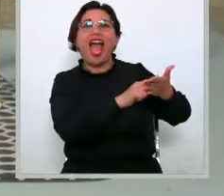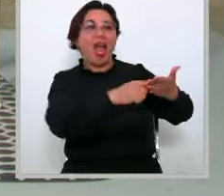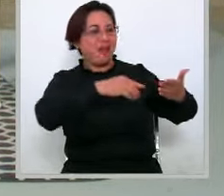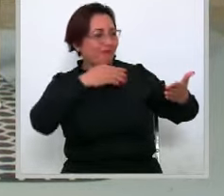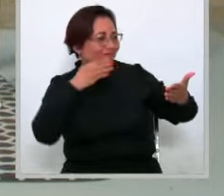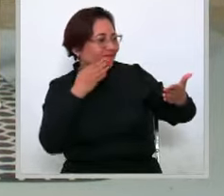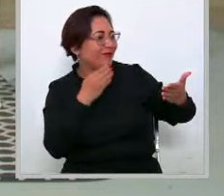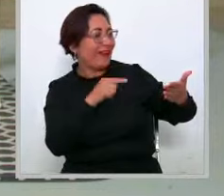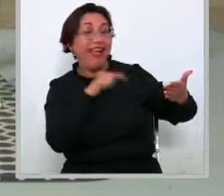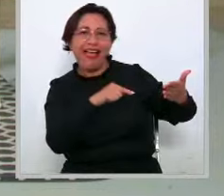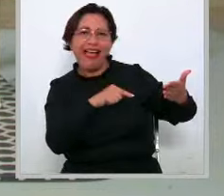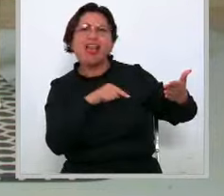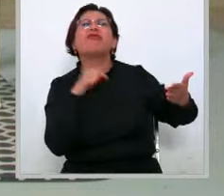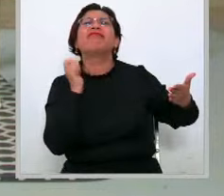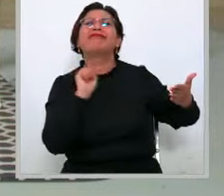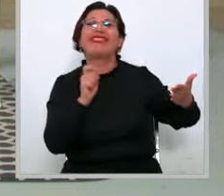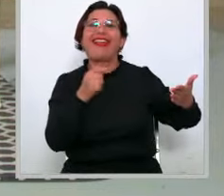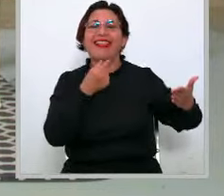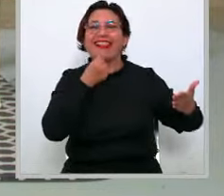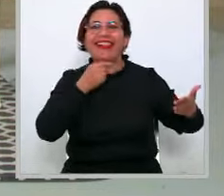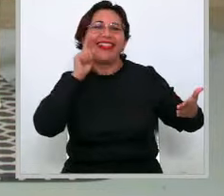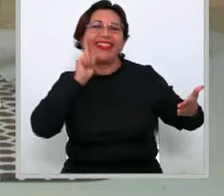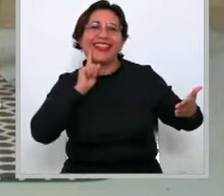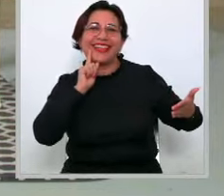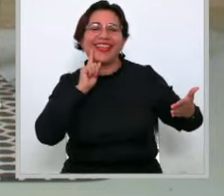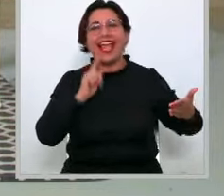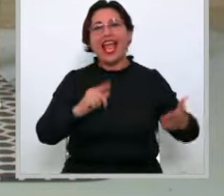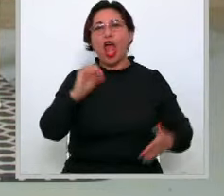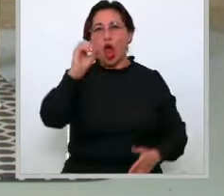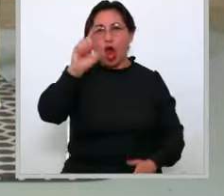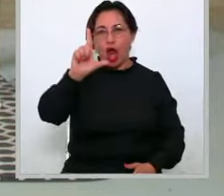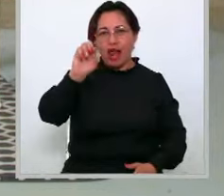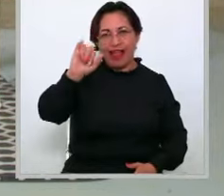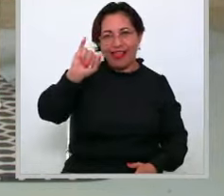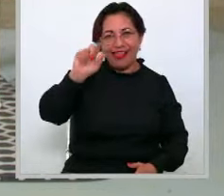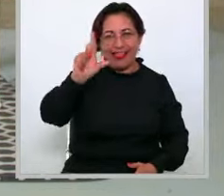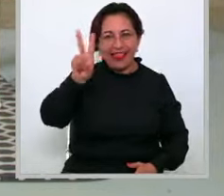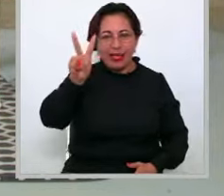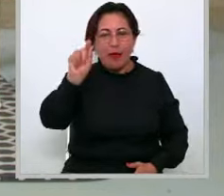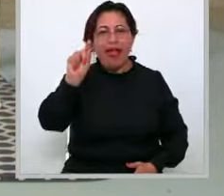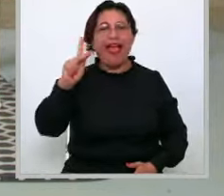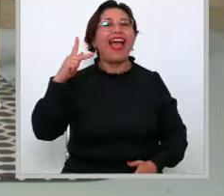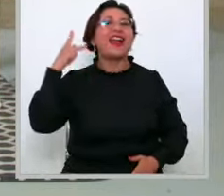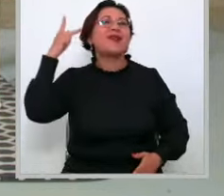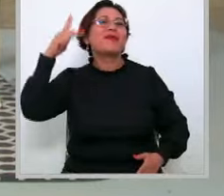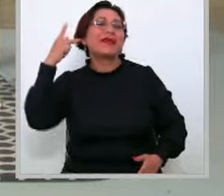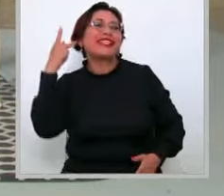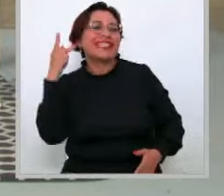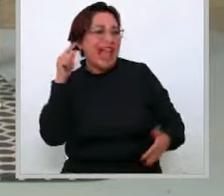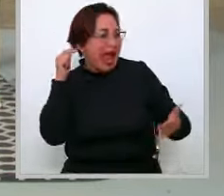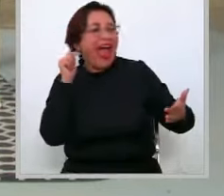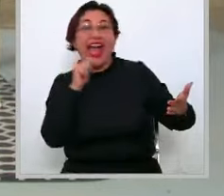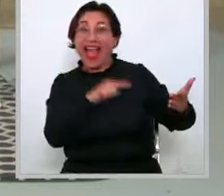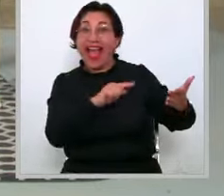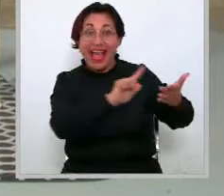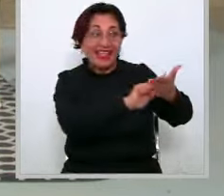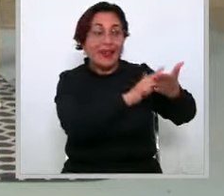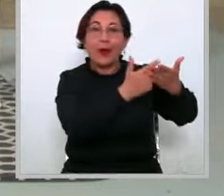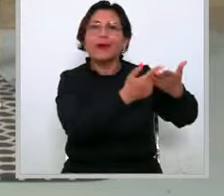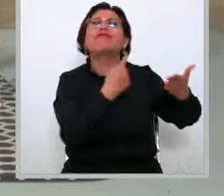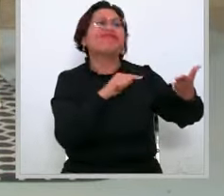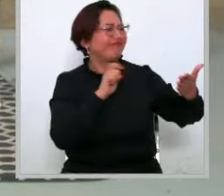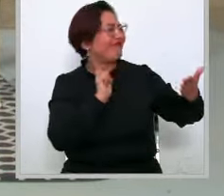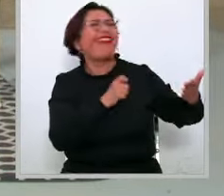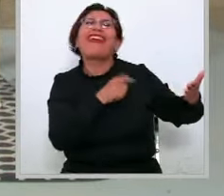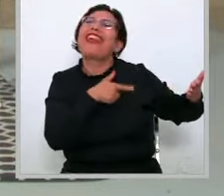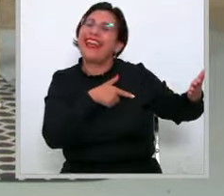bueno. Ella es Olivia y las princesas. Hace rato tuvimos oportunidad de platicar al respecto. Cuéntame un poco también sobre este cuento, ¿de